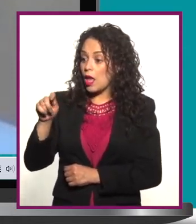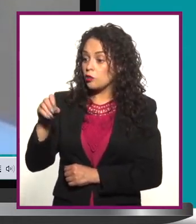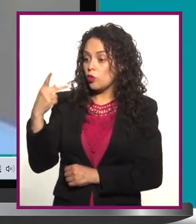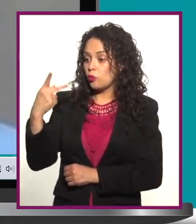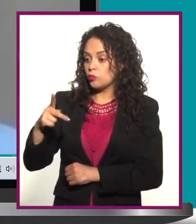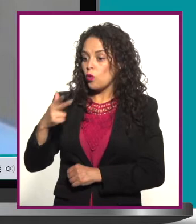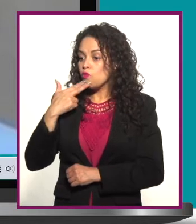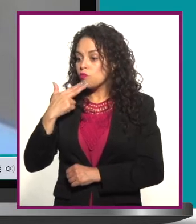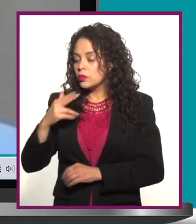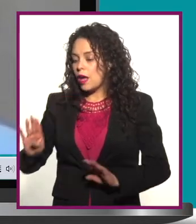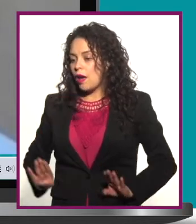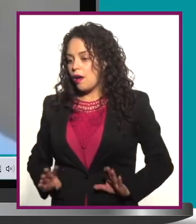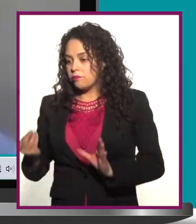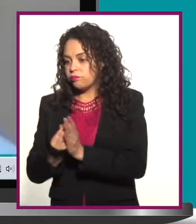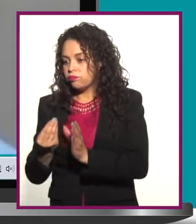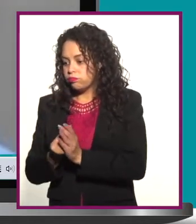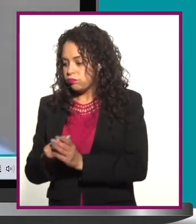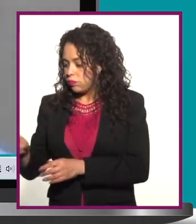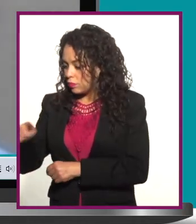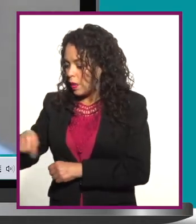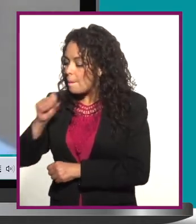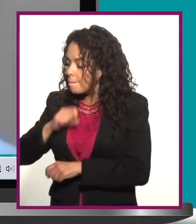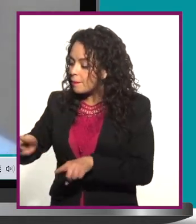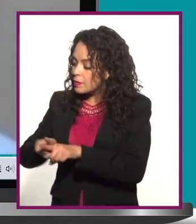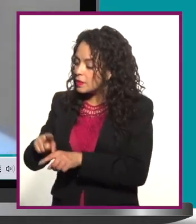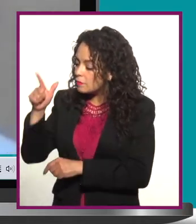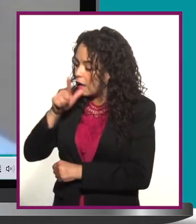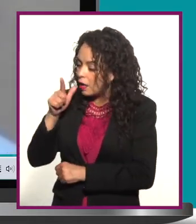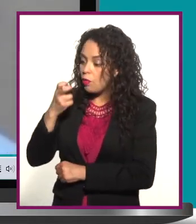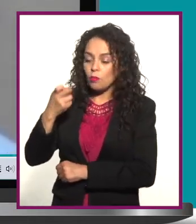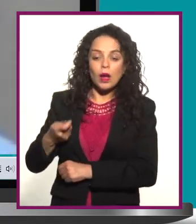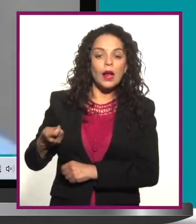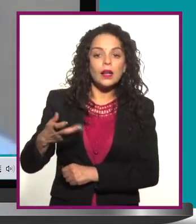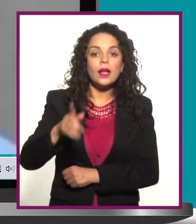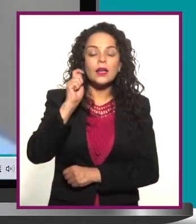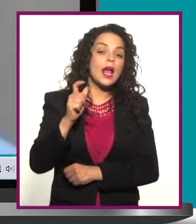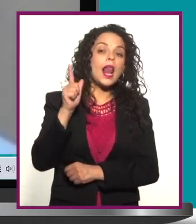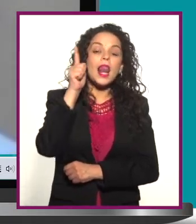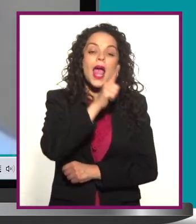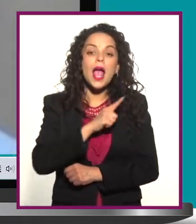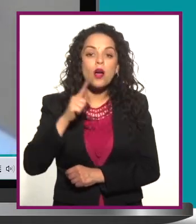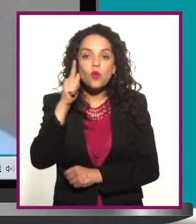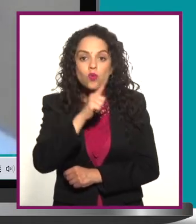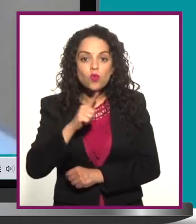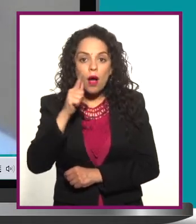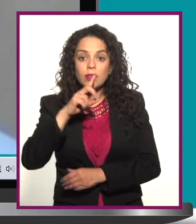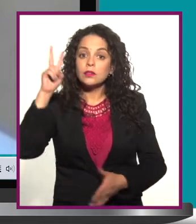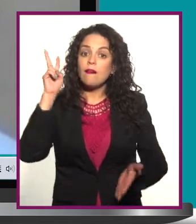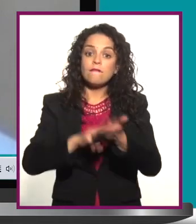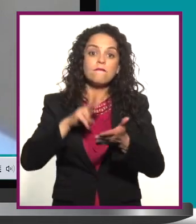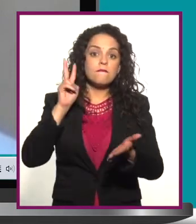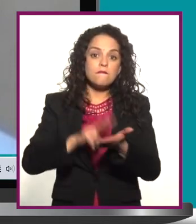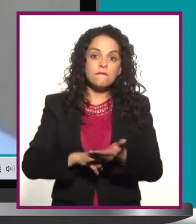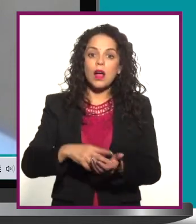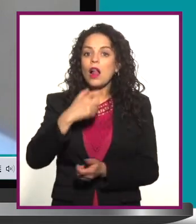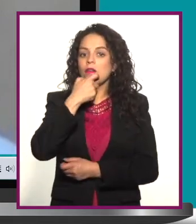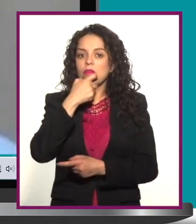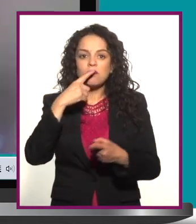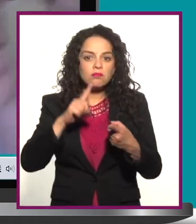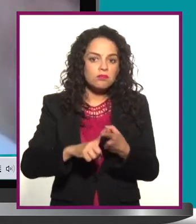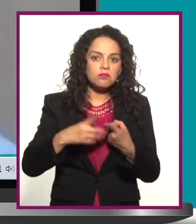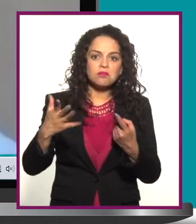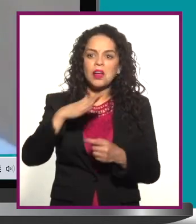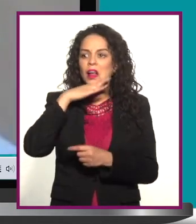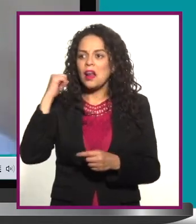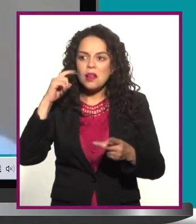tiene un uso muy particular de variantes dentro de una misma lengua. Entonces hay que llamarles lenguas y hay que valorarlas a la par que el inglés,